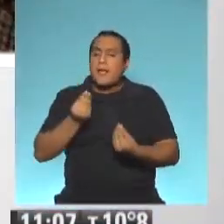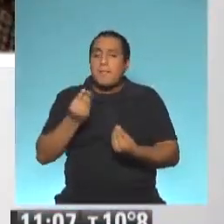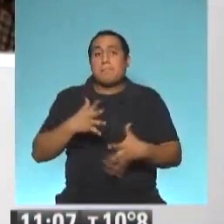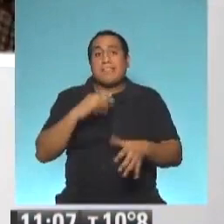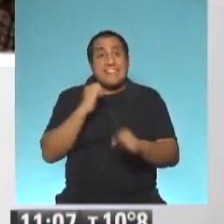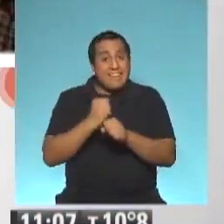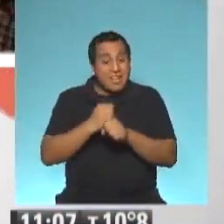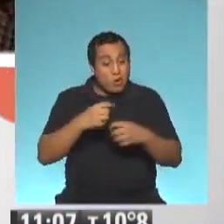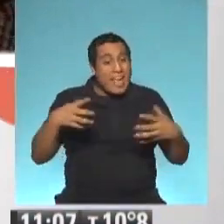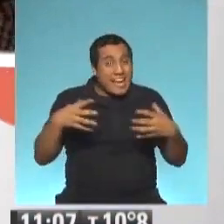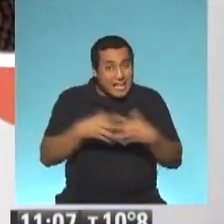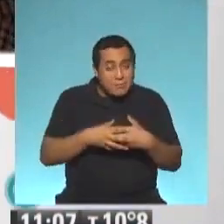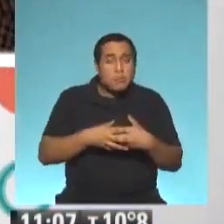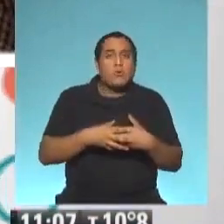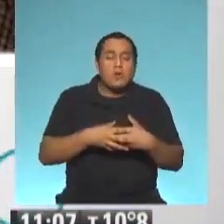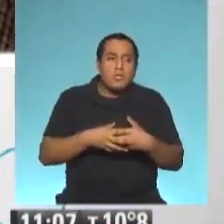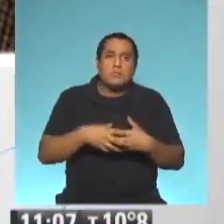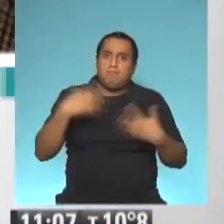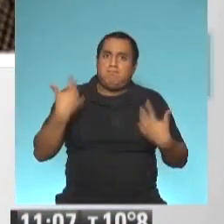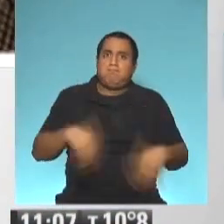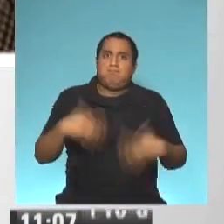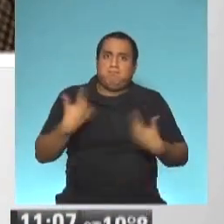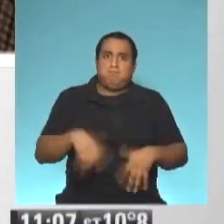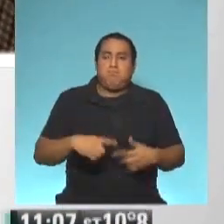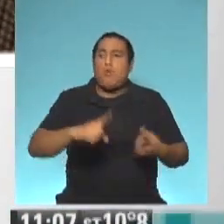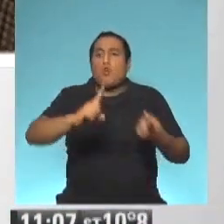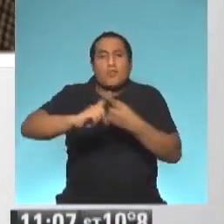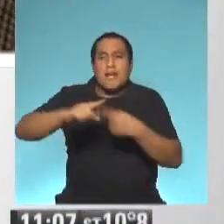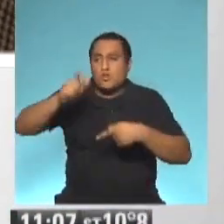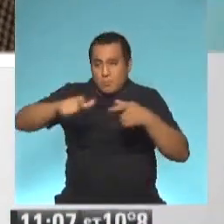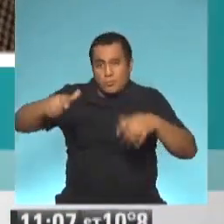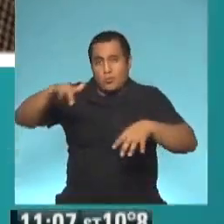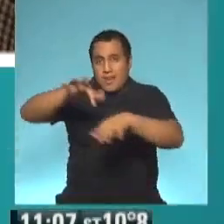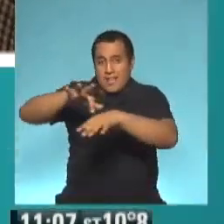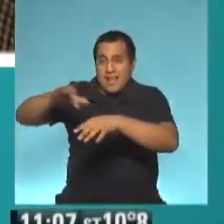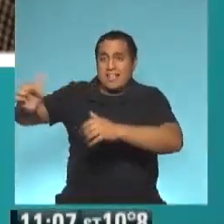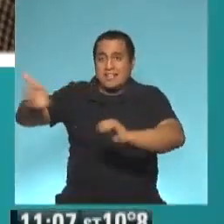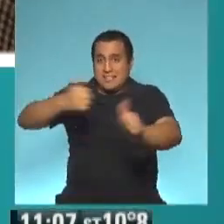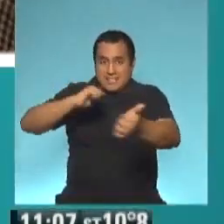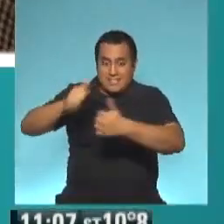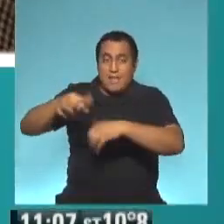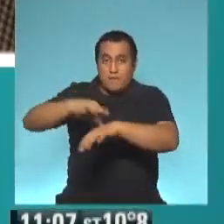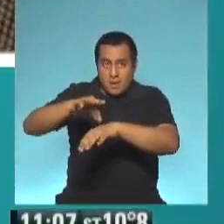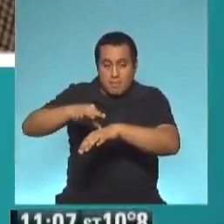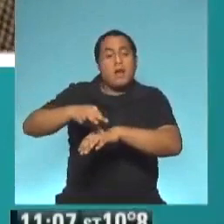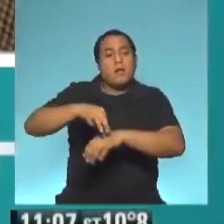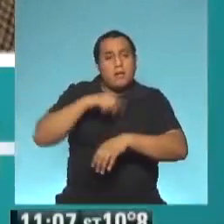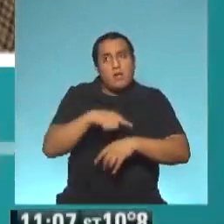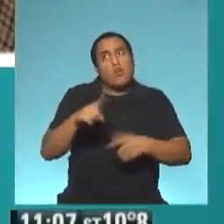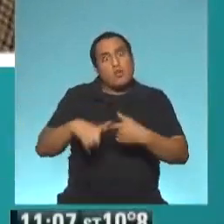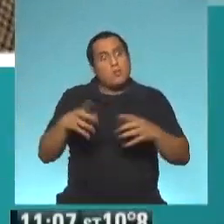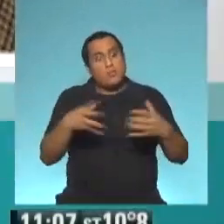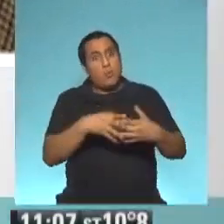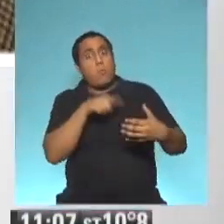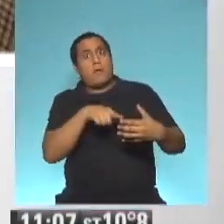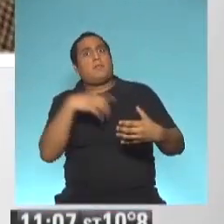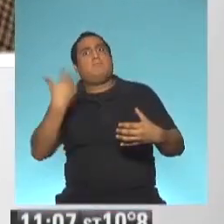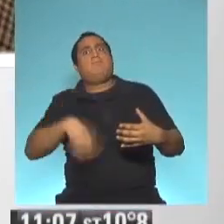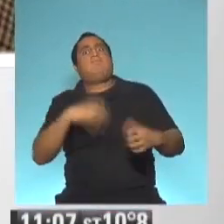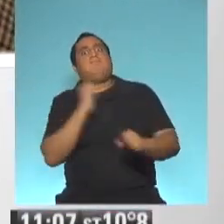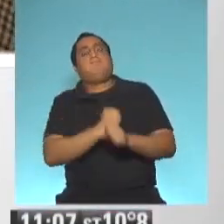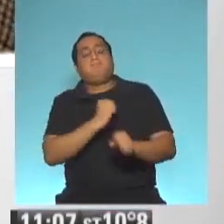del equipo que está, digamos, en la primera línea, que es el que está en contacto con los pacientes. Exactamente. Entonces, ese equipo